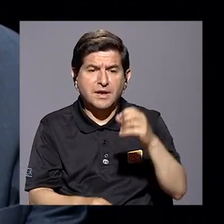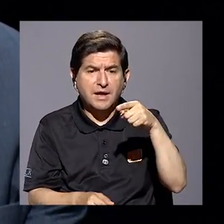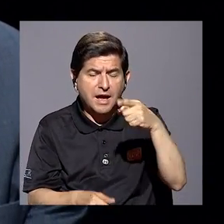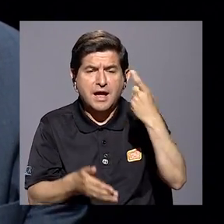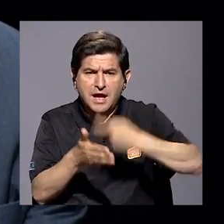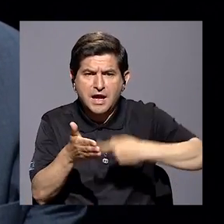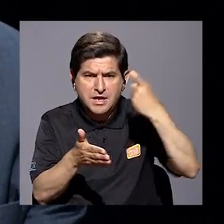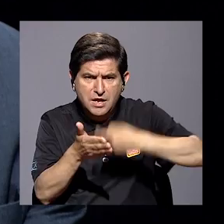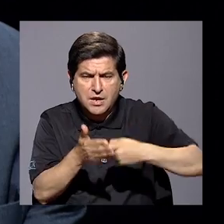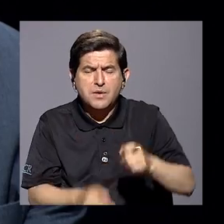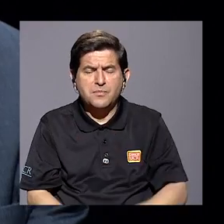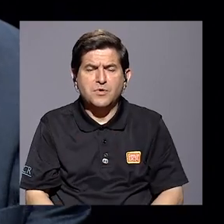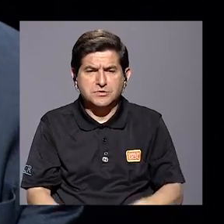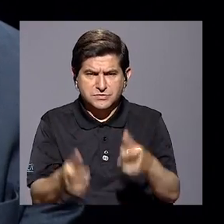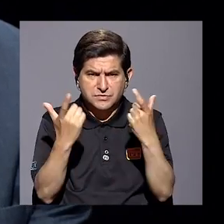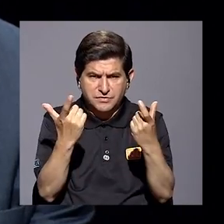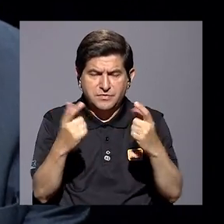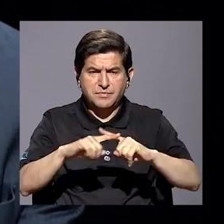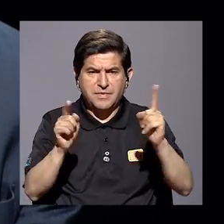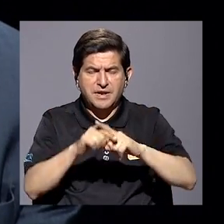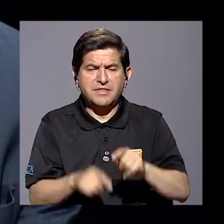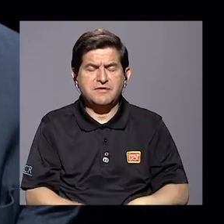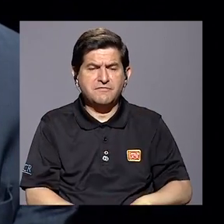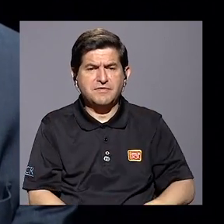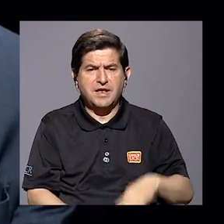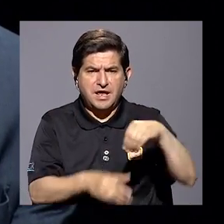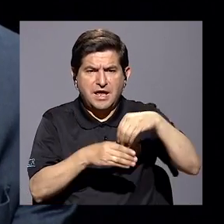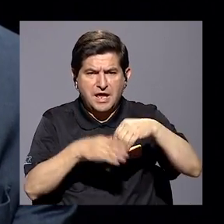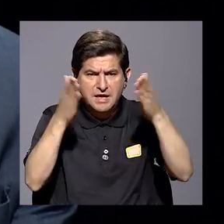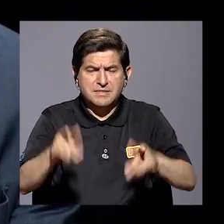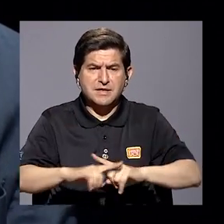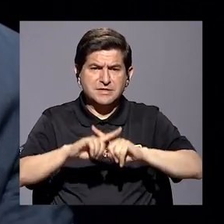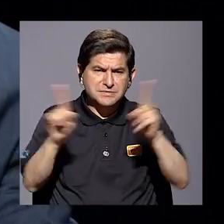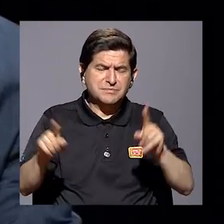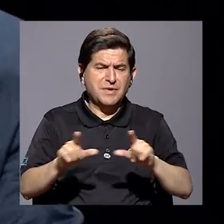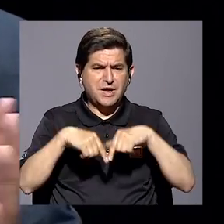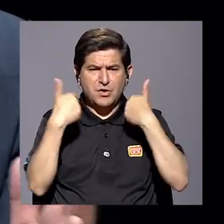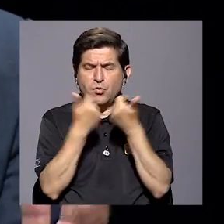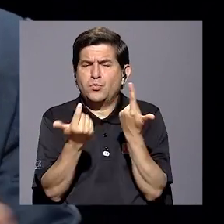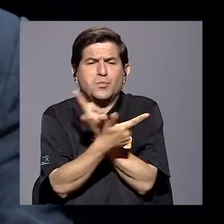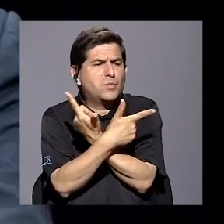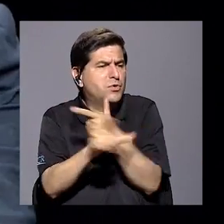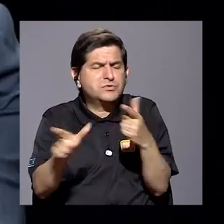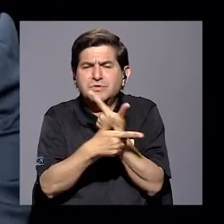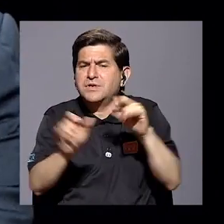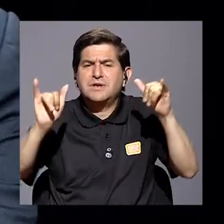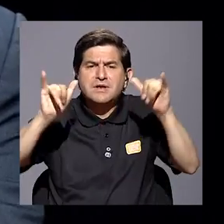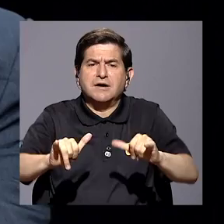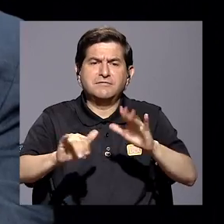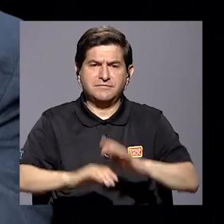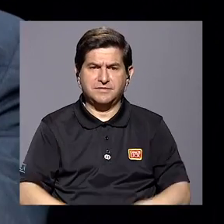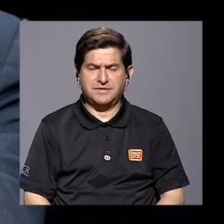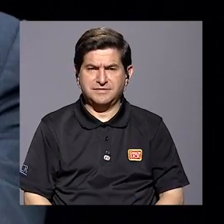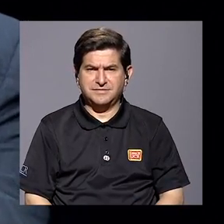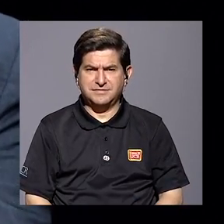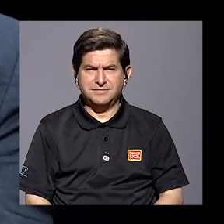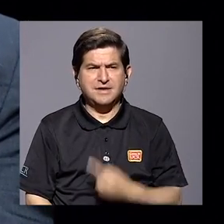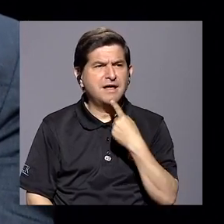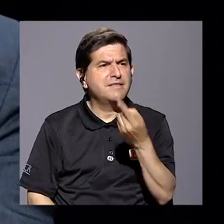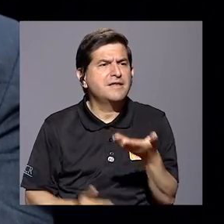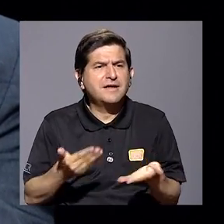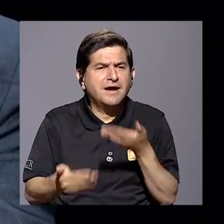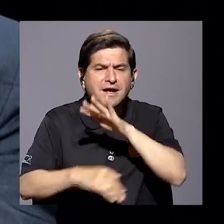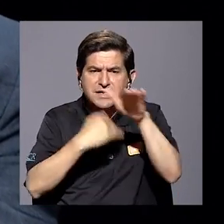impuesto de renta el rey de renta para una serie de contribuyentes pero quedaron muchos sectores exentos en